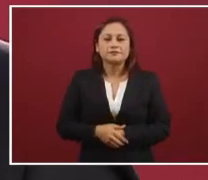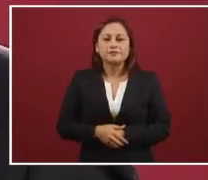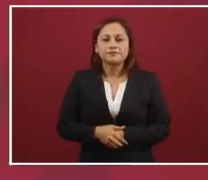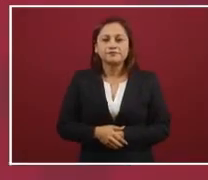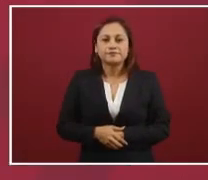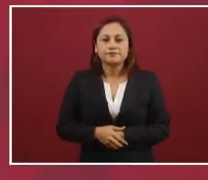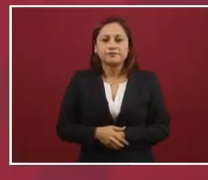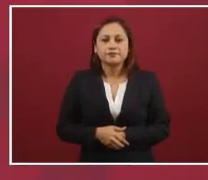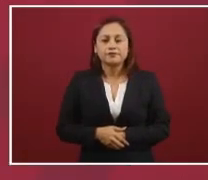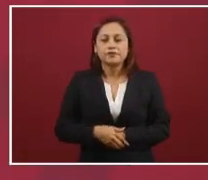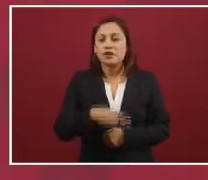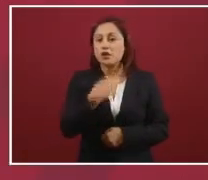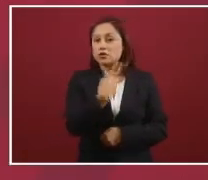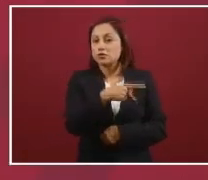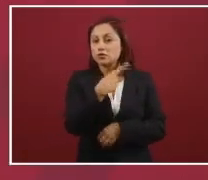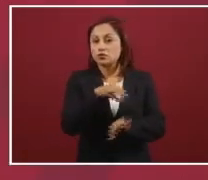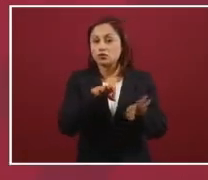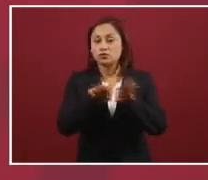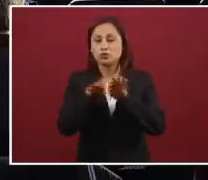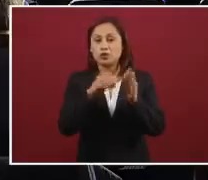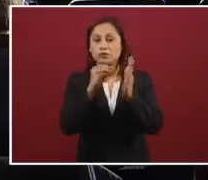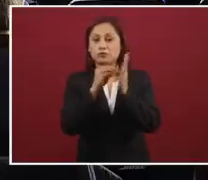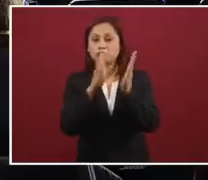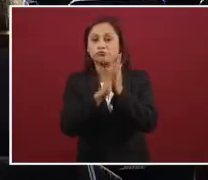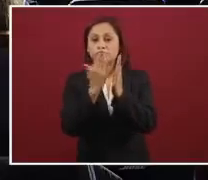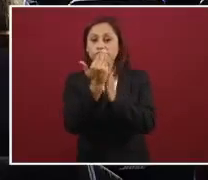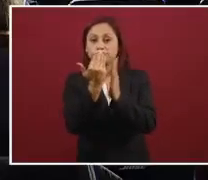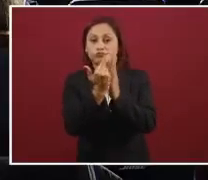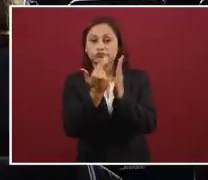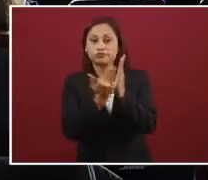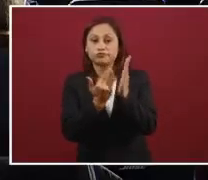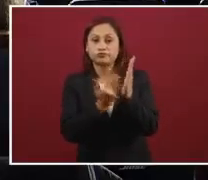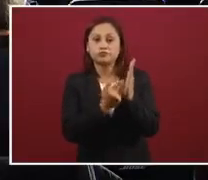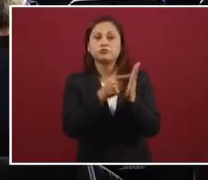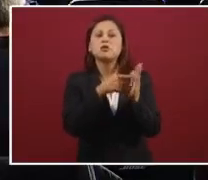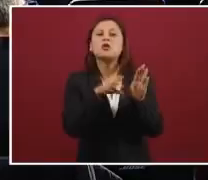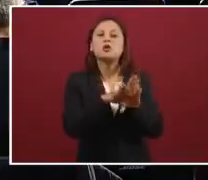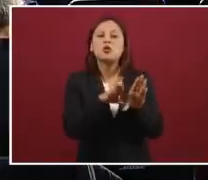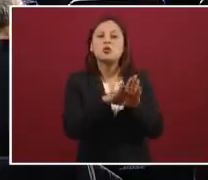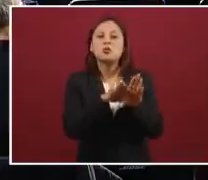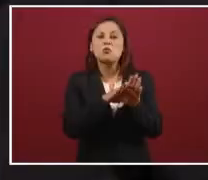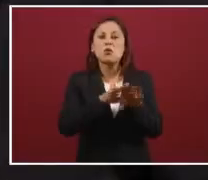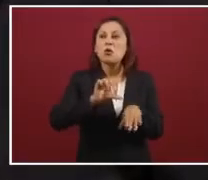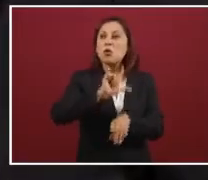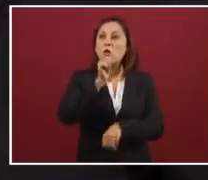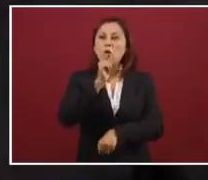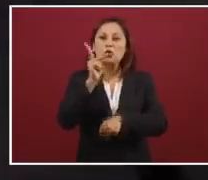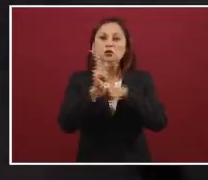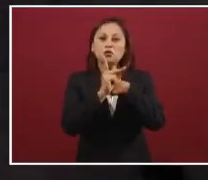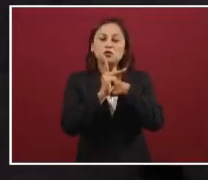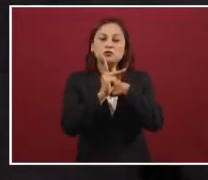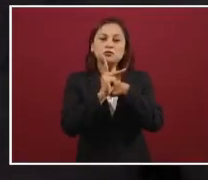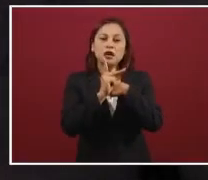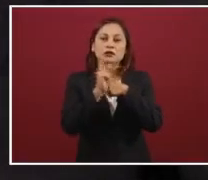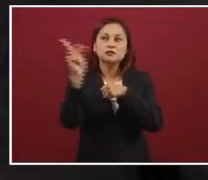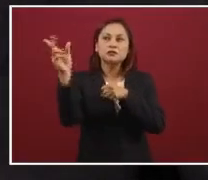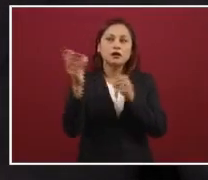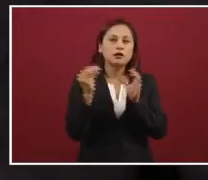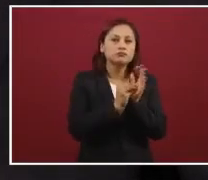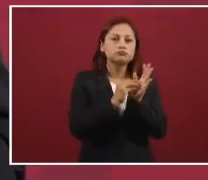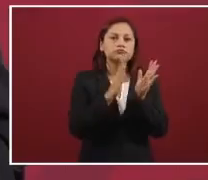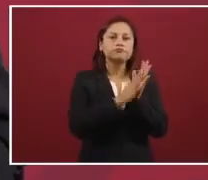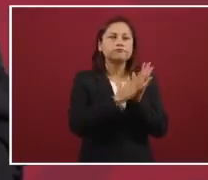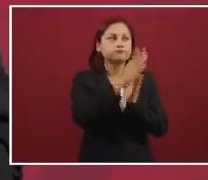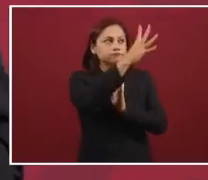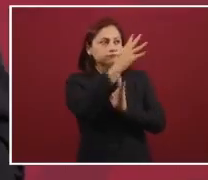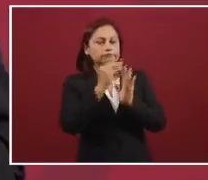era la que nos enviaban desde el extranjero? ¿De dónde surgen las llamadas reformas